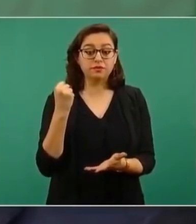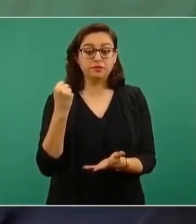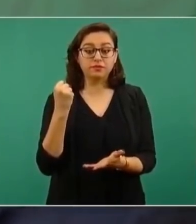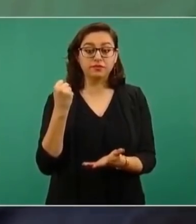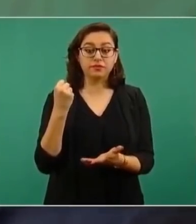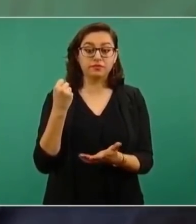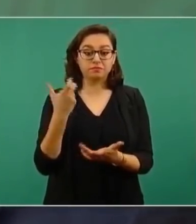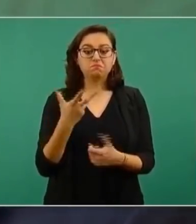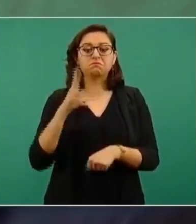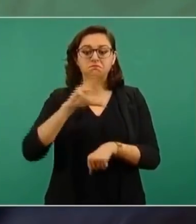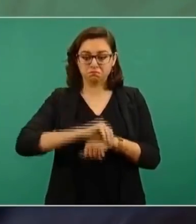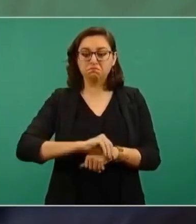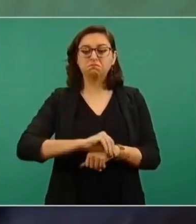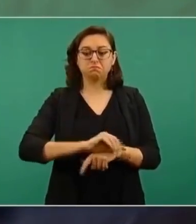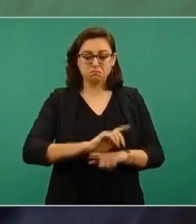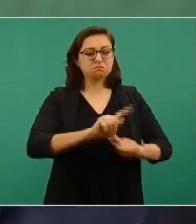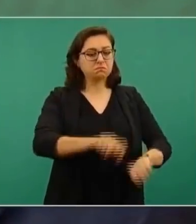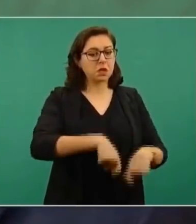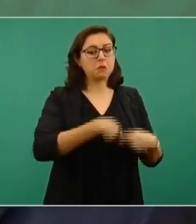concesiones